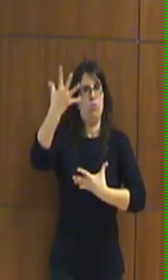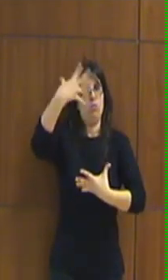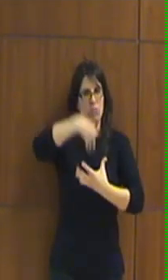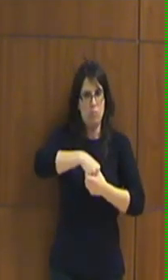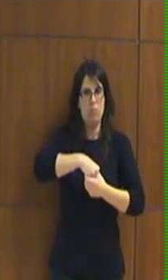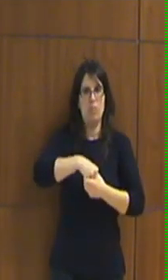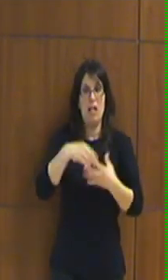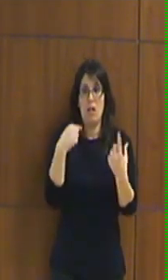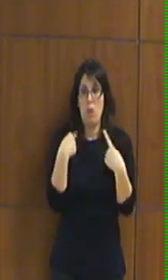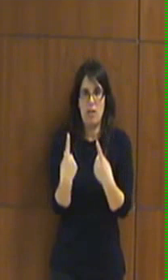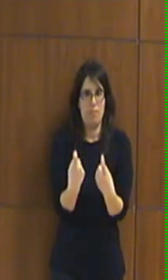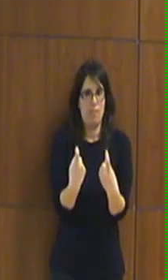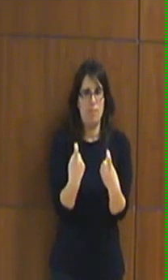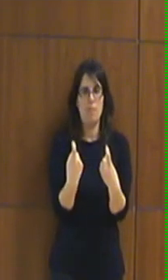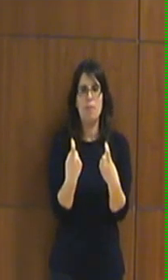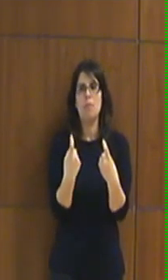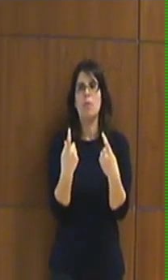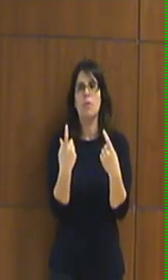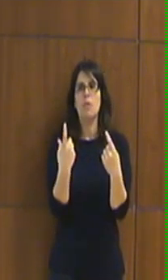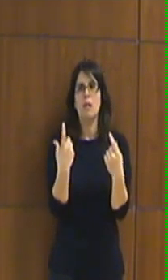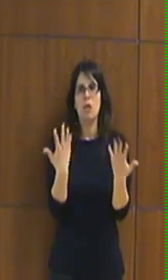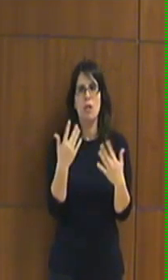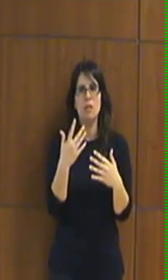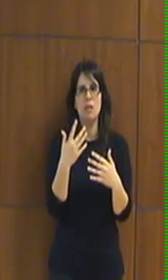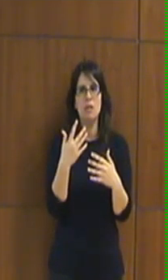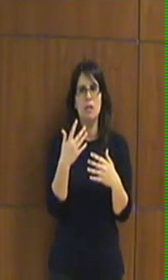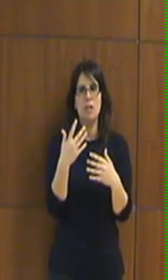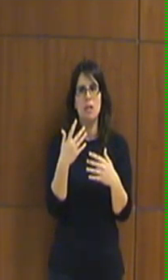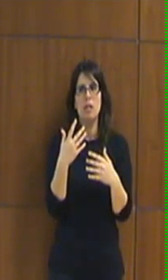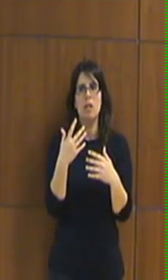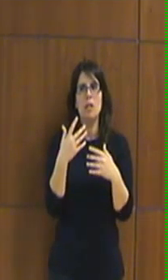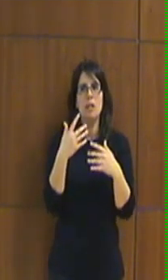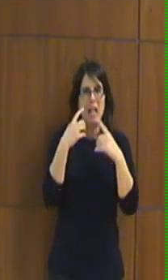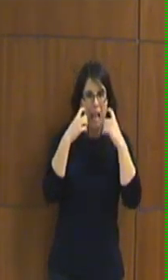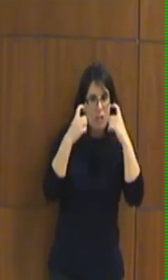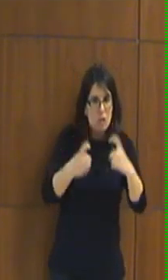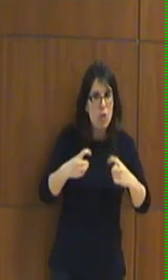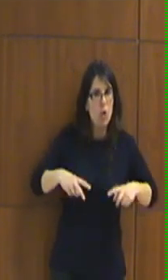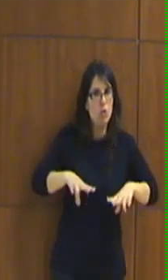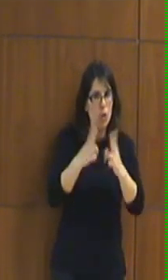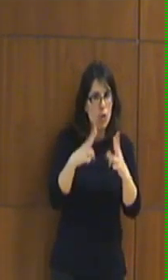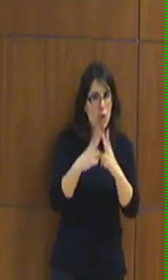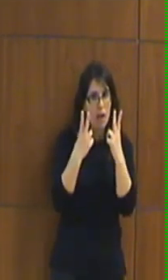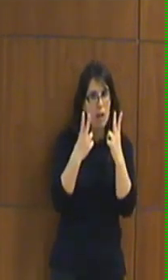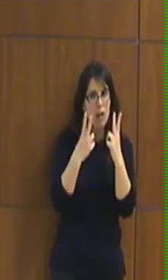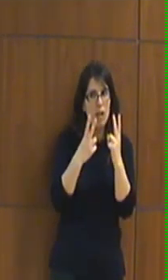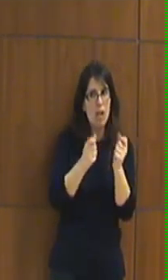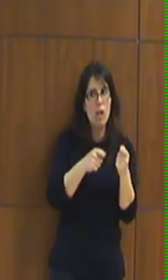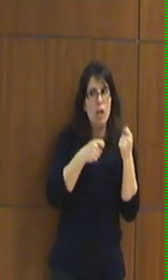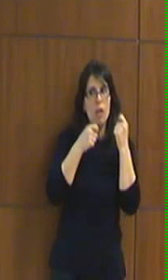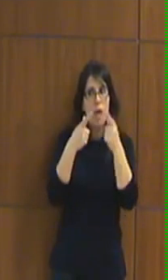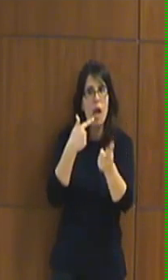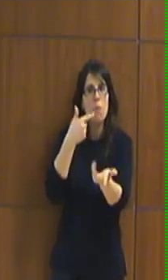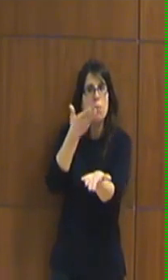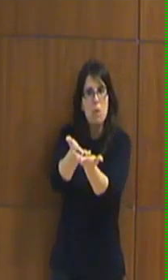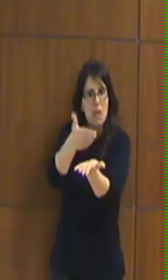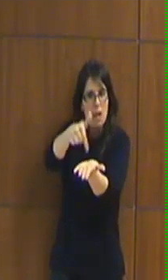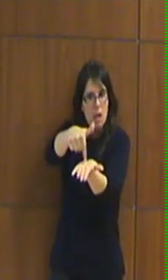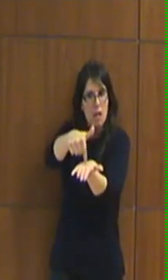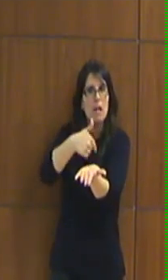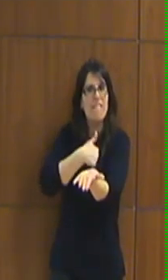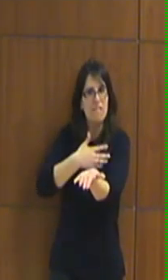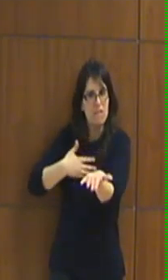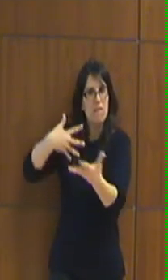se está haciendo ese esfuerzo por parte de la sociedad que demanda que se haga de esa manera